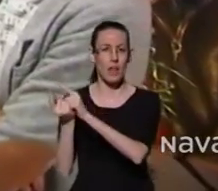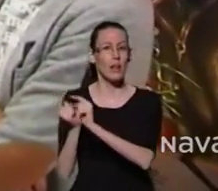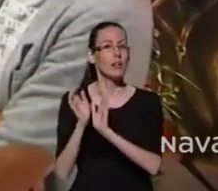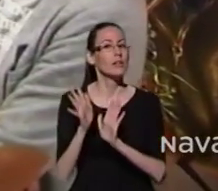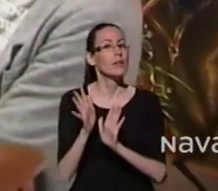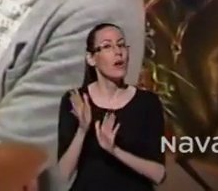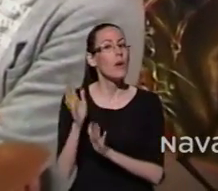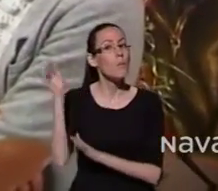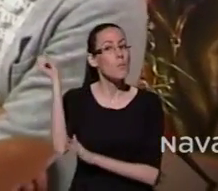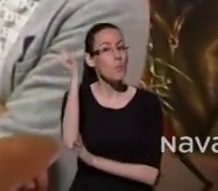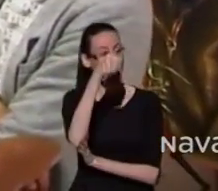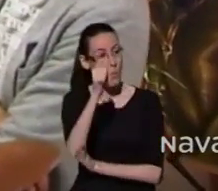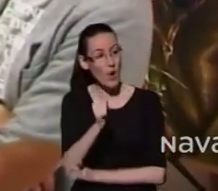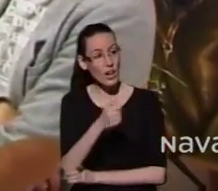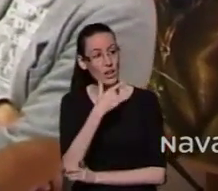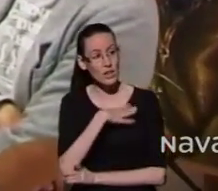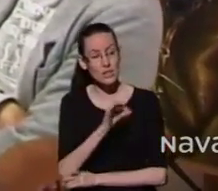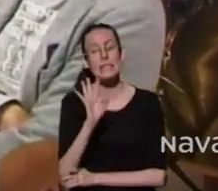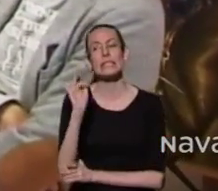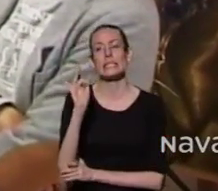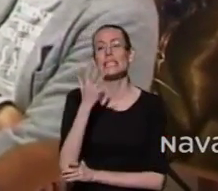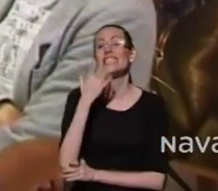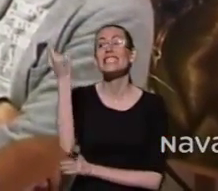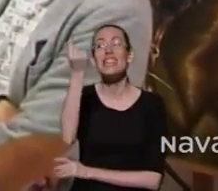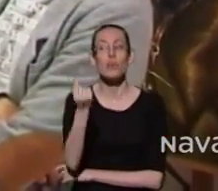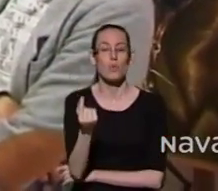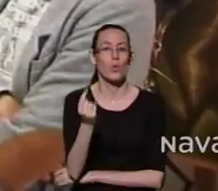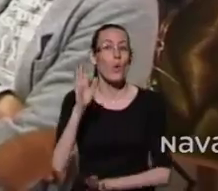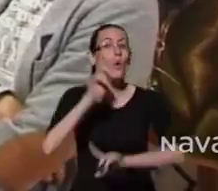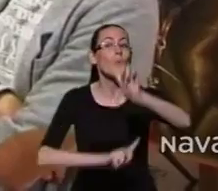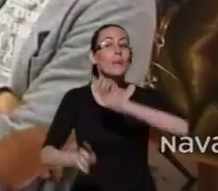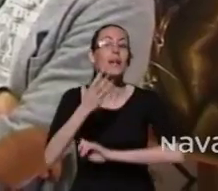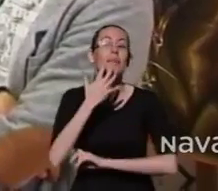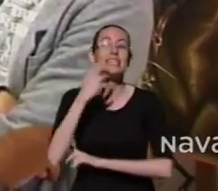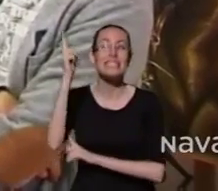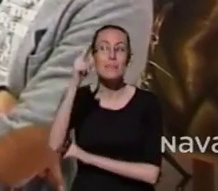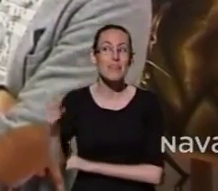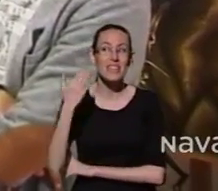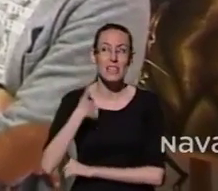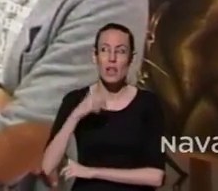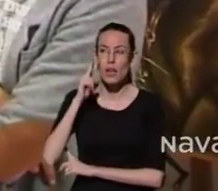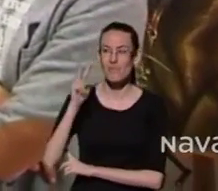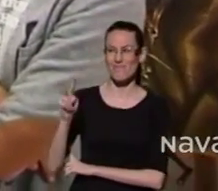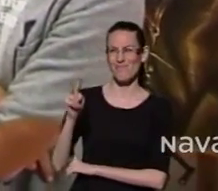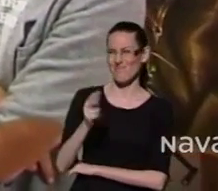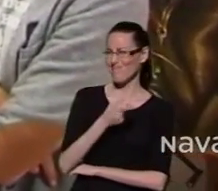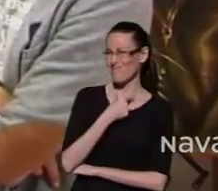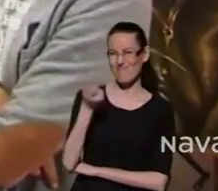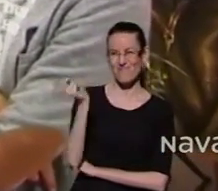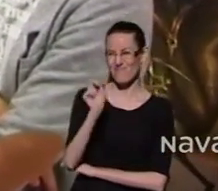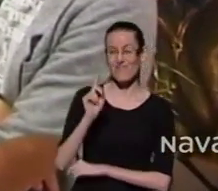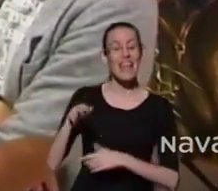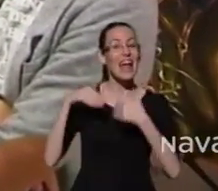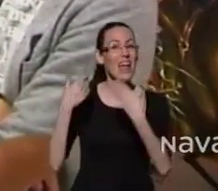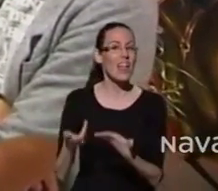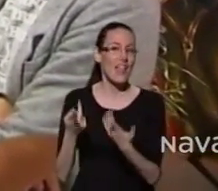proceso de dibujo, eso es fácil. El problema es cuando lo has pintado y no estás satisfecha de lo que has hecho. Entonces, tienes que tener